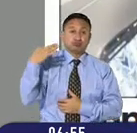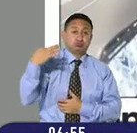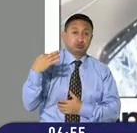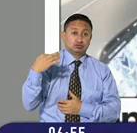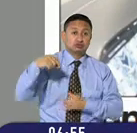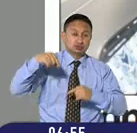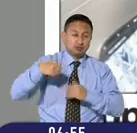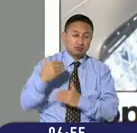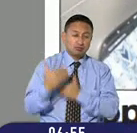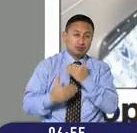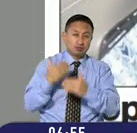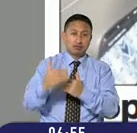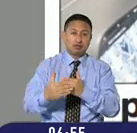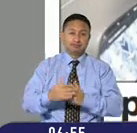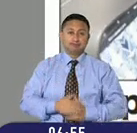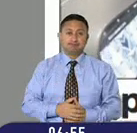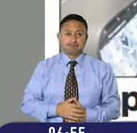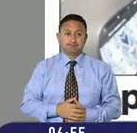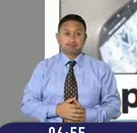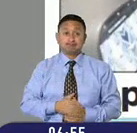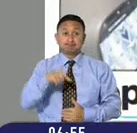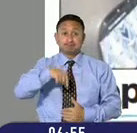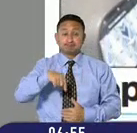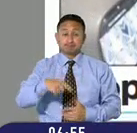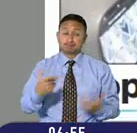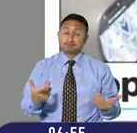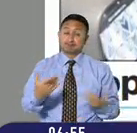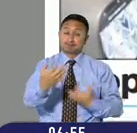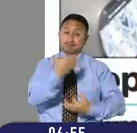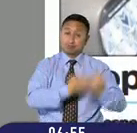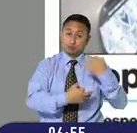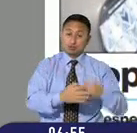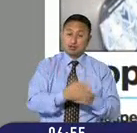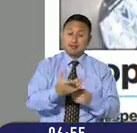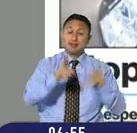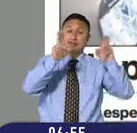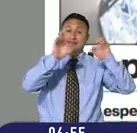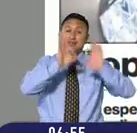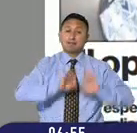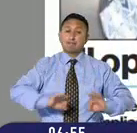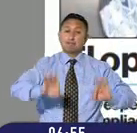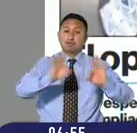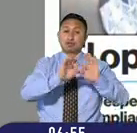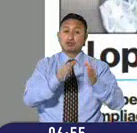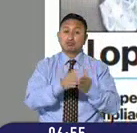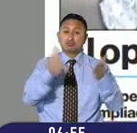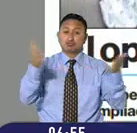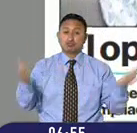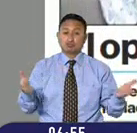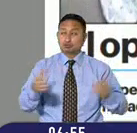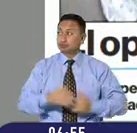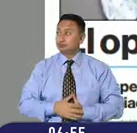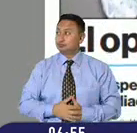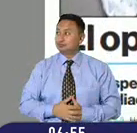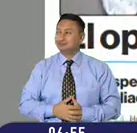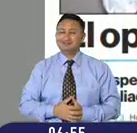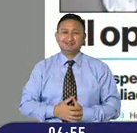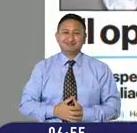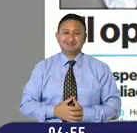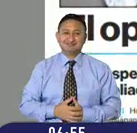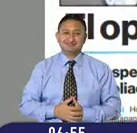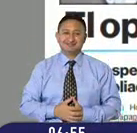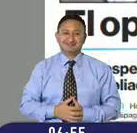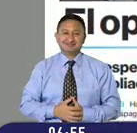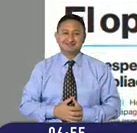y progresivas. Eso lo que nos indica, pues, los títulos más importantes que tiene el Diario de Comercio en circulación en todo el